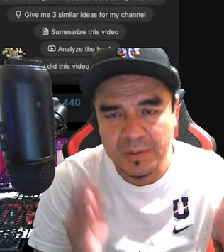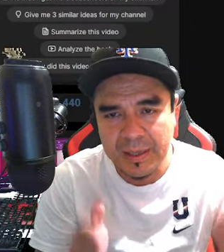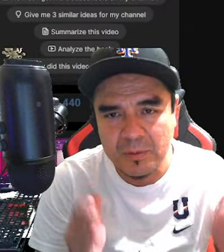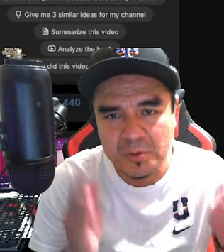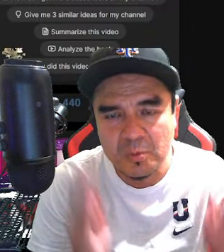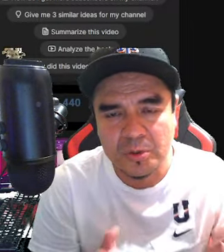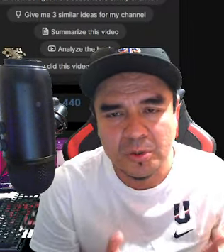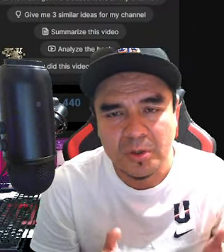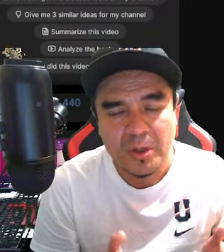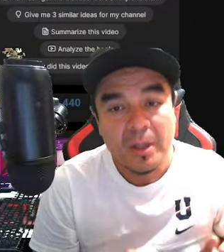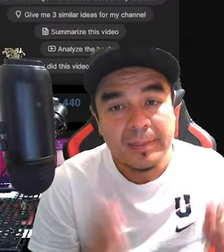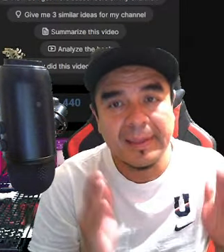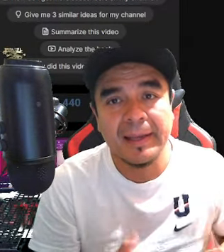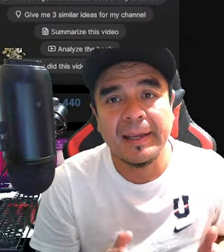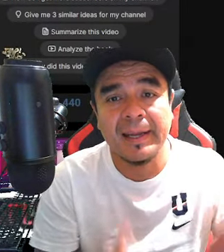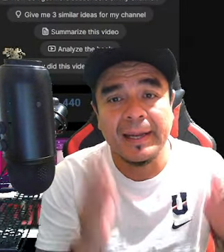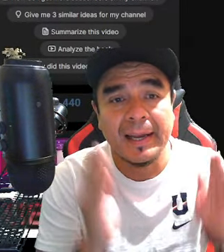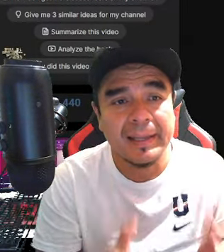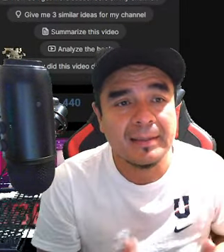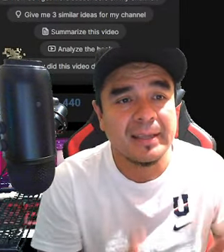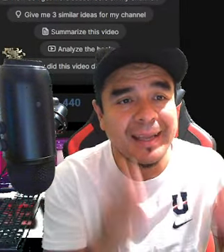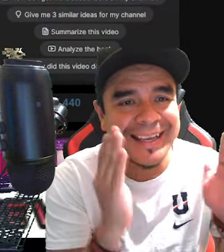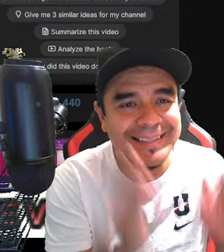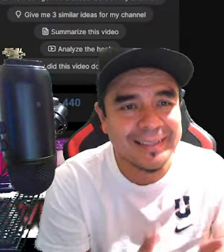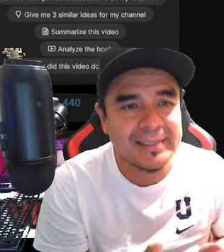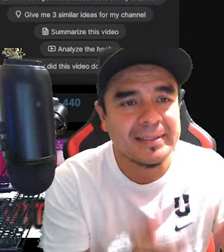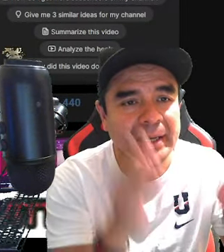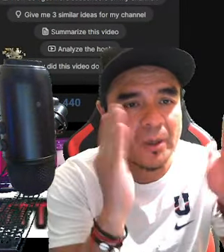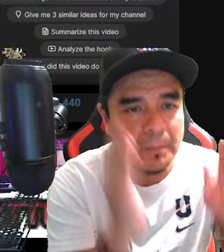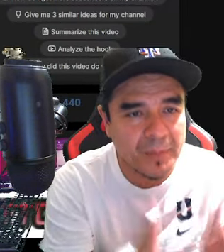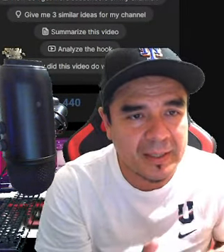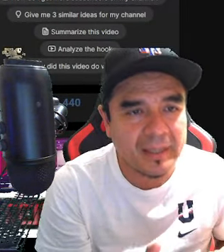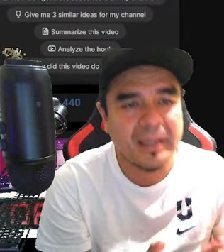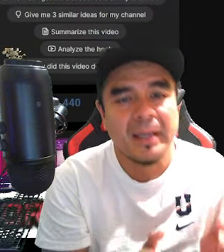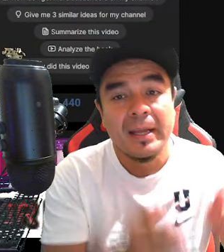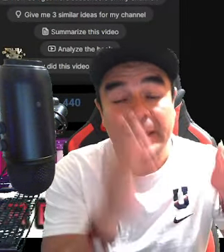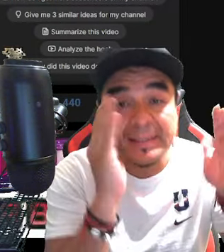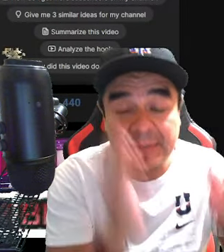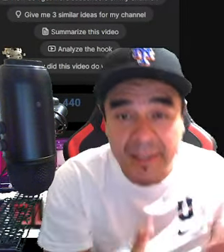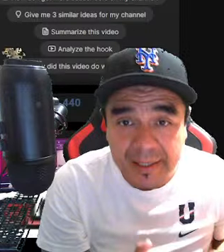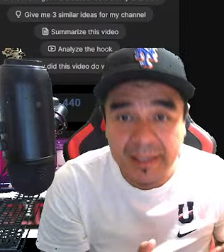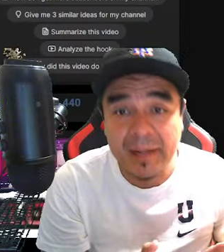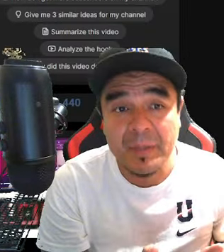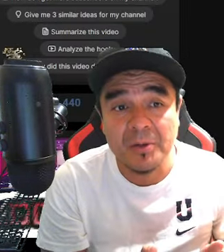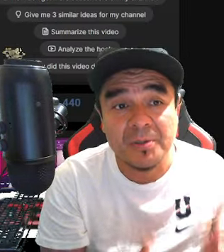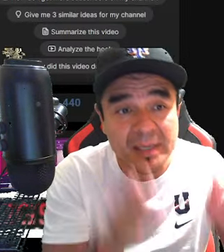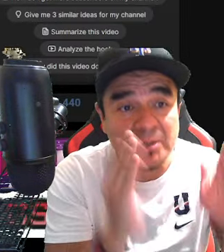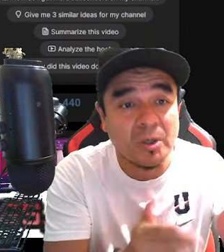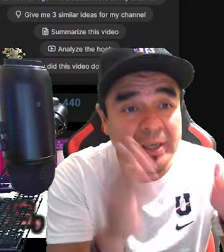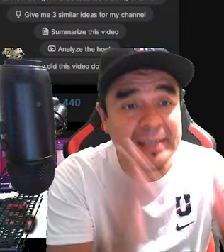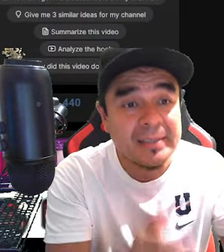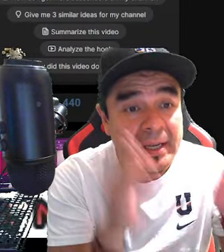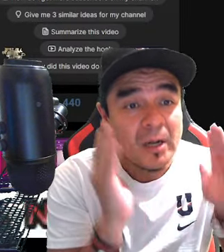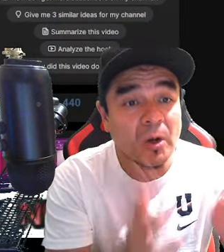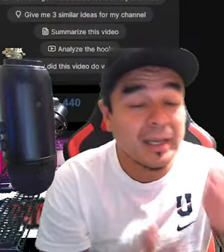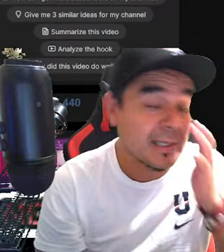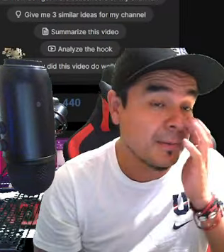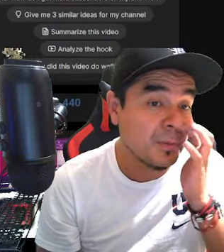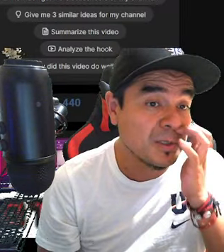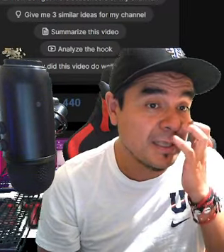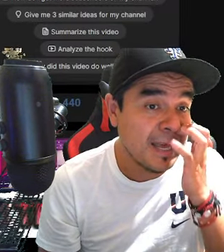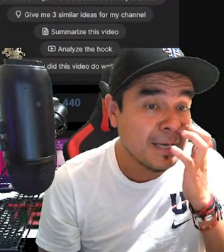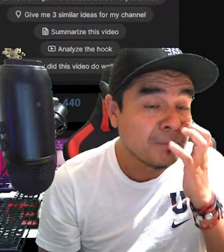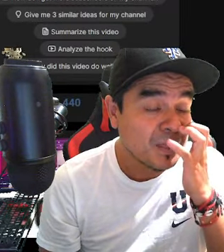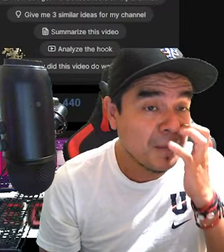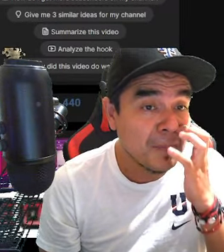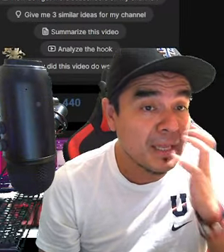nos olvidamos mucho de que la gente existe, que opine, que esté aquí, amigos. Eso es lo que les debemos